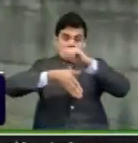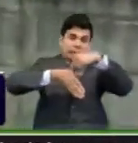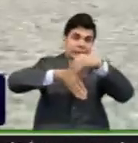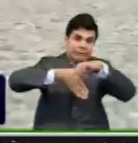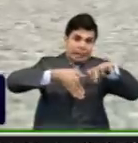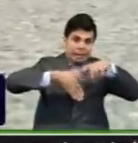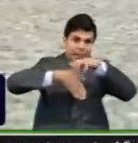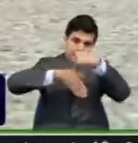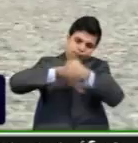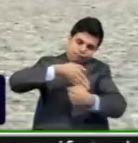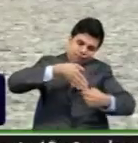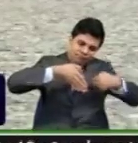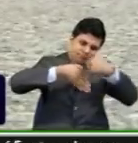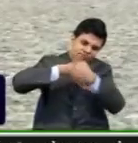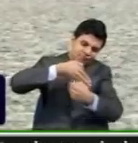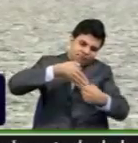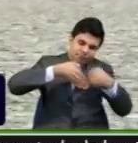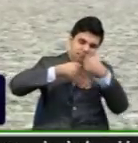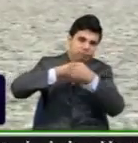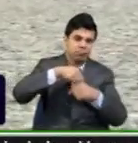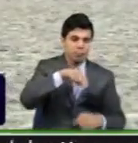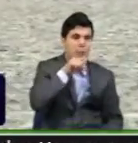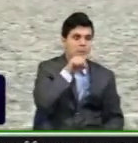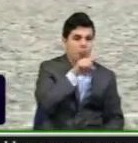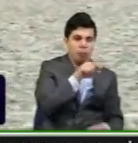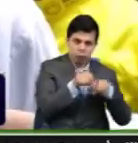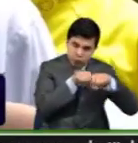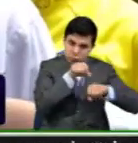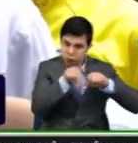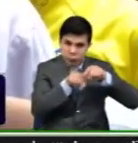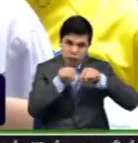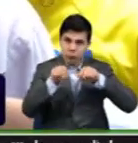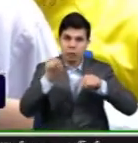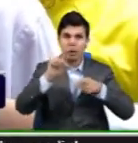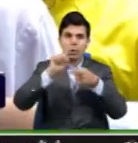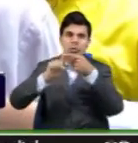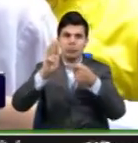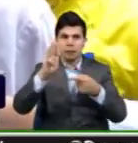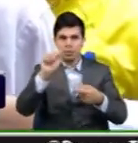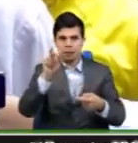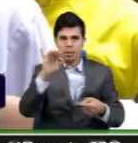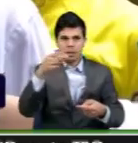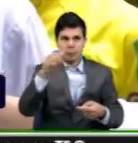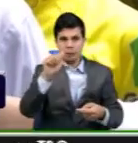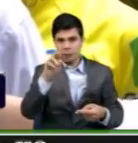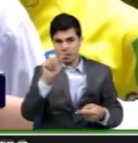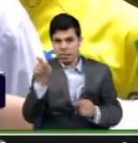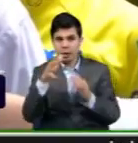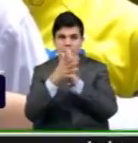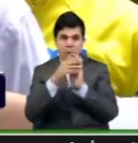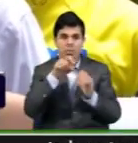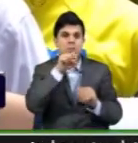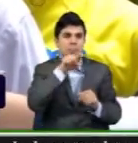miércoles 22 de julio con una etapa de Bucaramanga a Barichara. Bueno, los recorridos dispuestos son la primera etapa